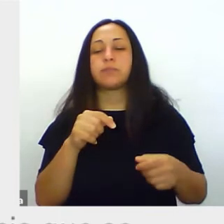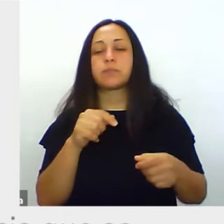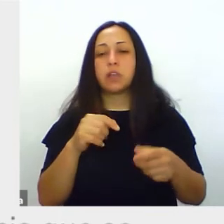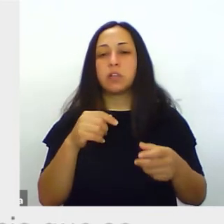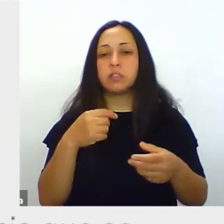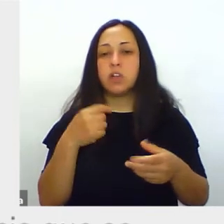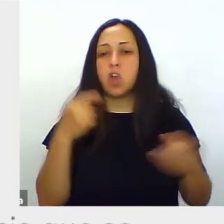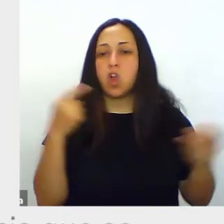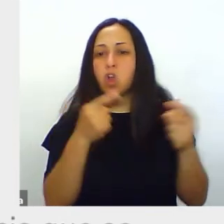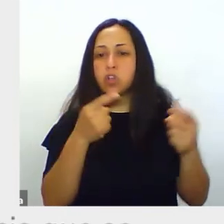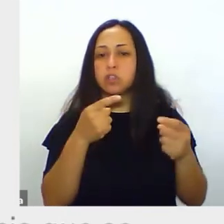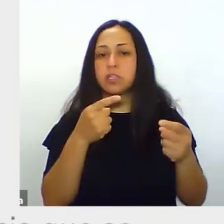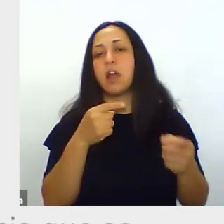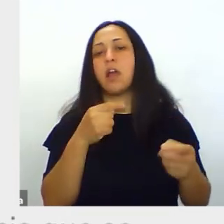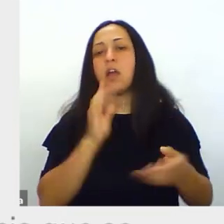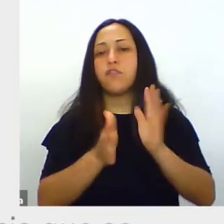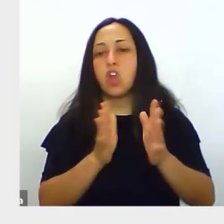contra la violencia de género en línea.